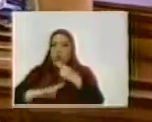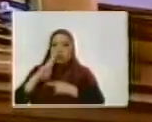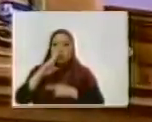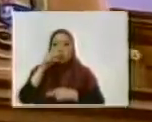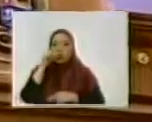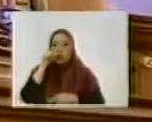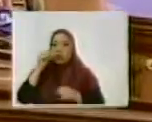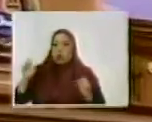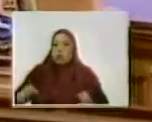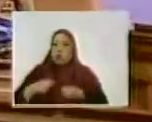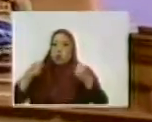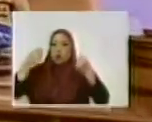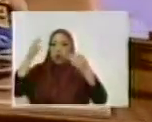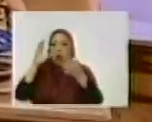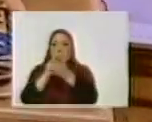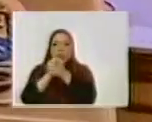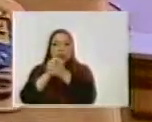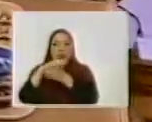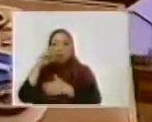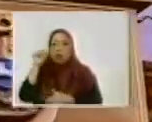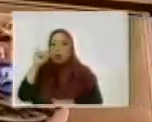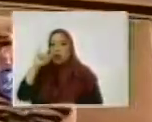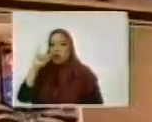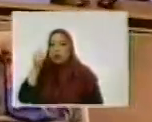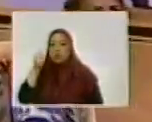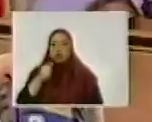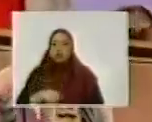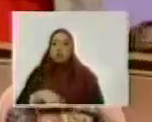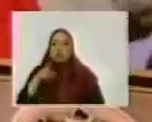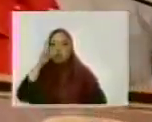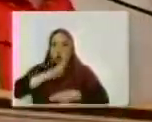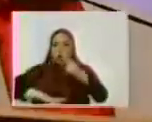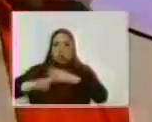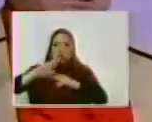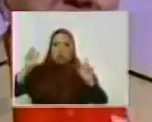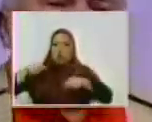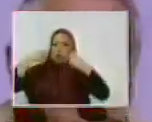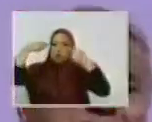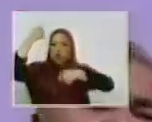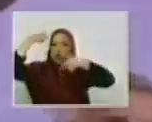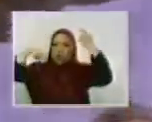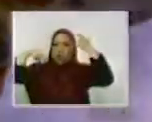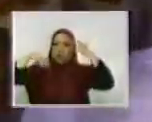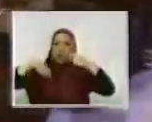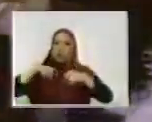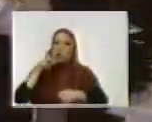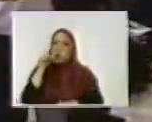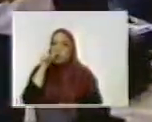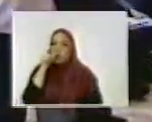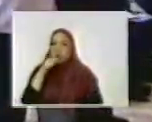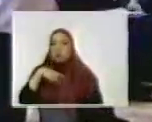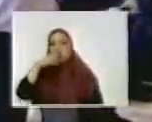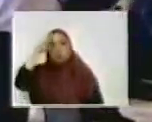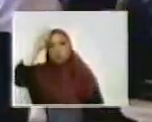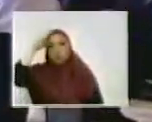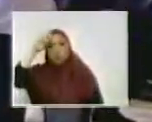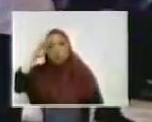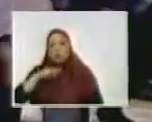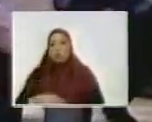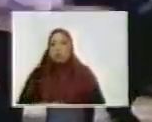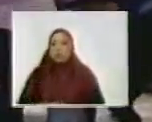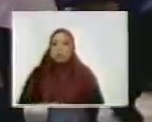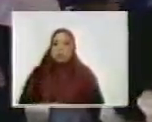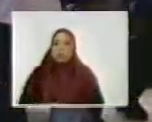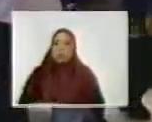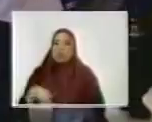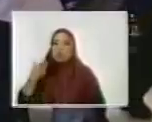camarada Alí Rodríguez Araque. Honor y gloria al comandante Fausto y mi pésame